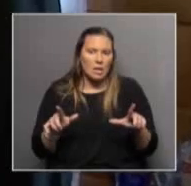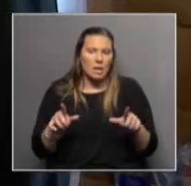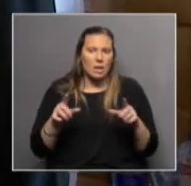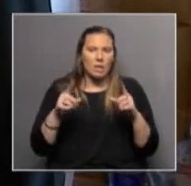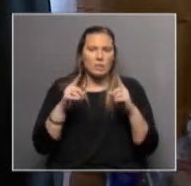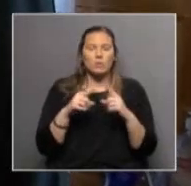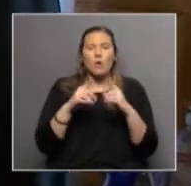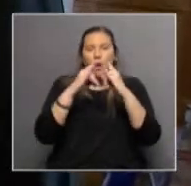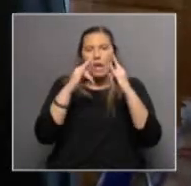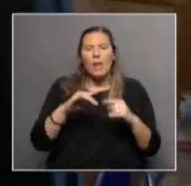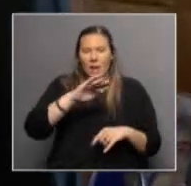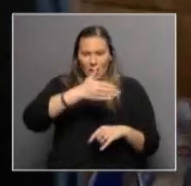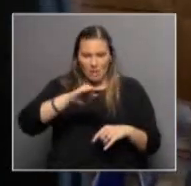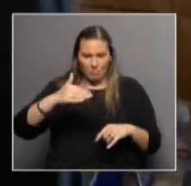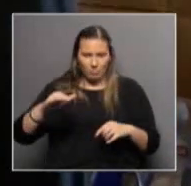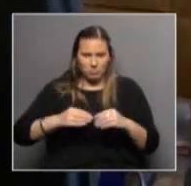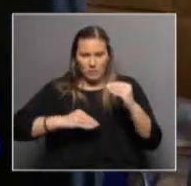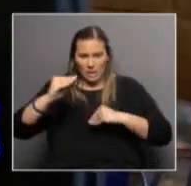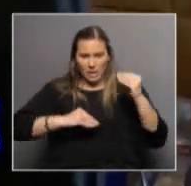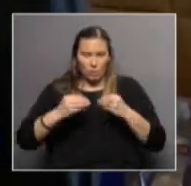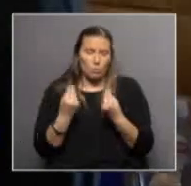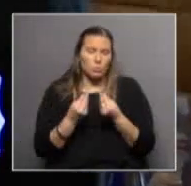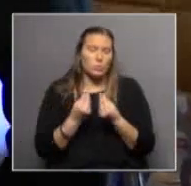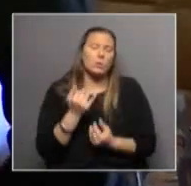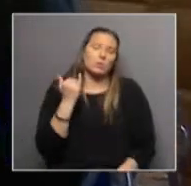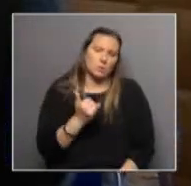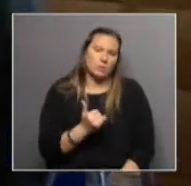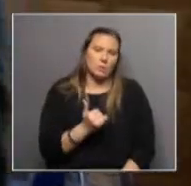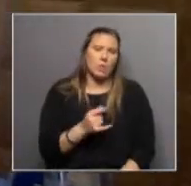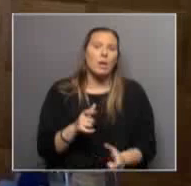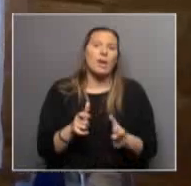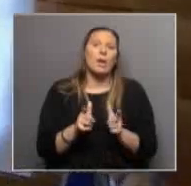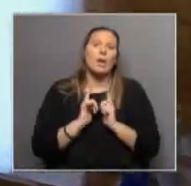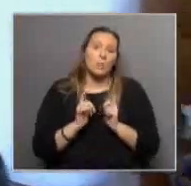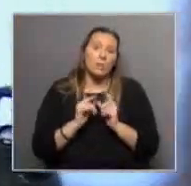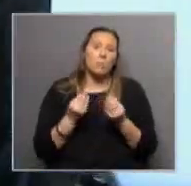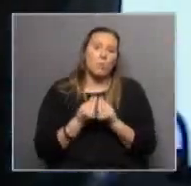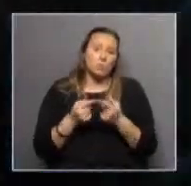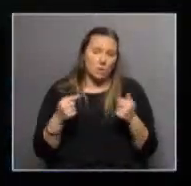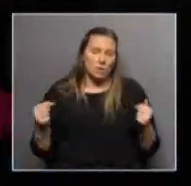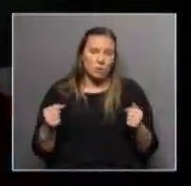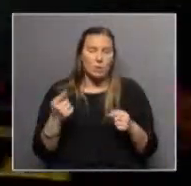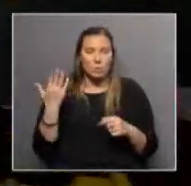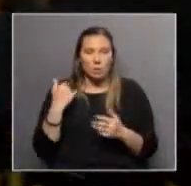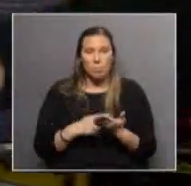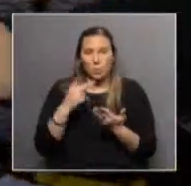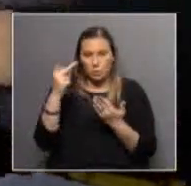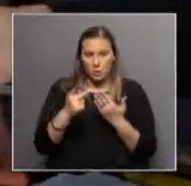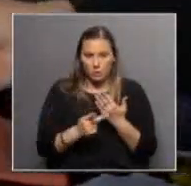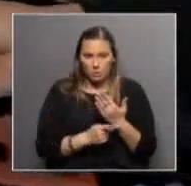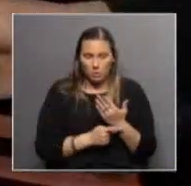ranchos de lata y cartón, digamos, mucho de eso. Sí, ahí. Bueno, esperemos que se junte material, Rosa. Sí. Yo estaba en un proyecto